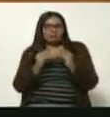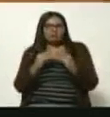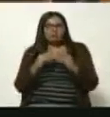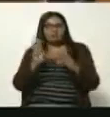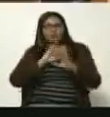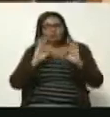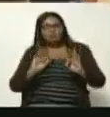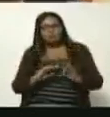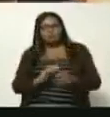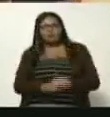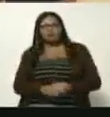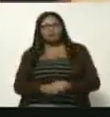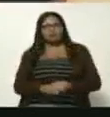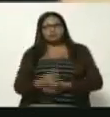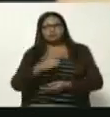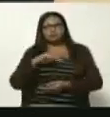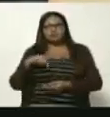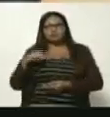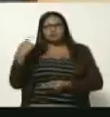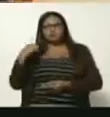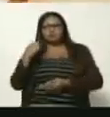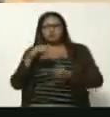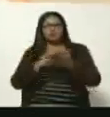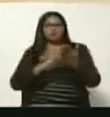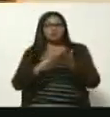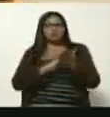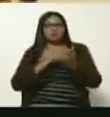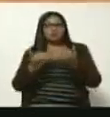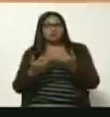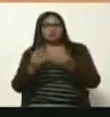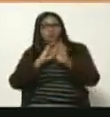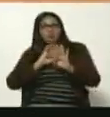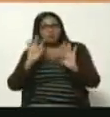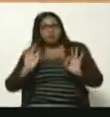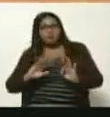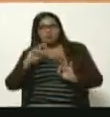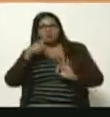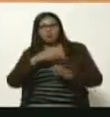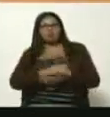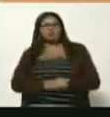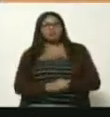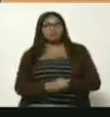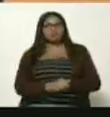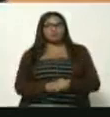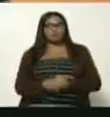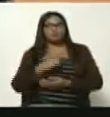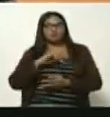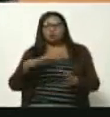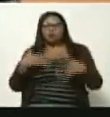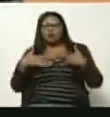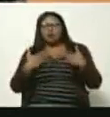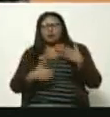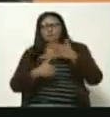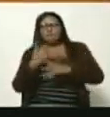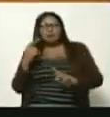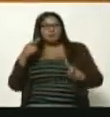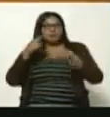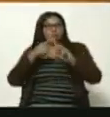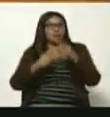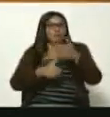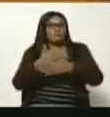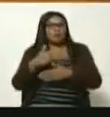unilateral que, lejos de aportar a la solución a desafíos comunes, nos alejan más de lograr los anhelos de